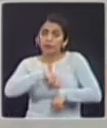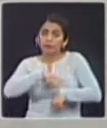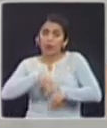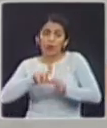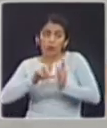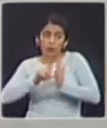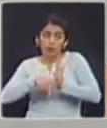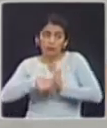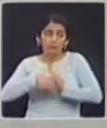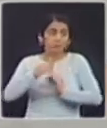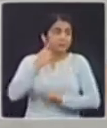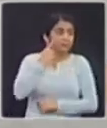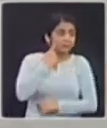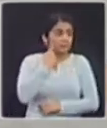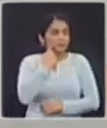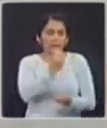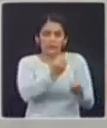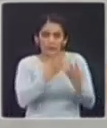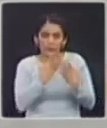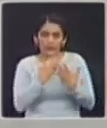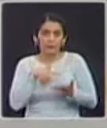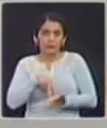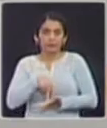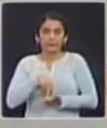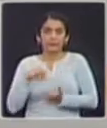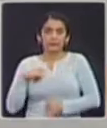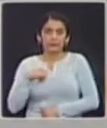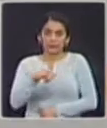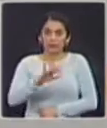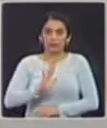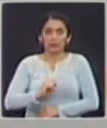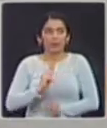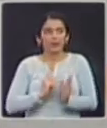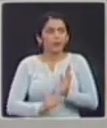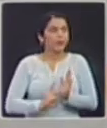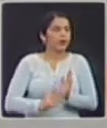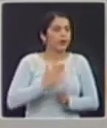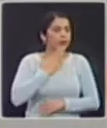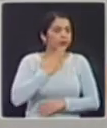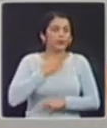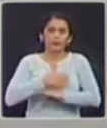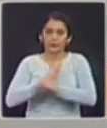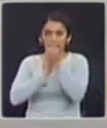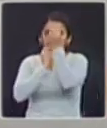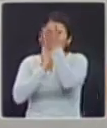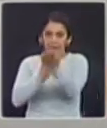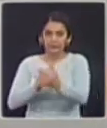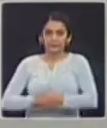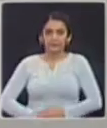este día. Nosotros estaremos acá pendientes de lo que pueda surgir para contarlo en nuevas emisiones. Muy buenas tardes.